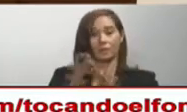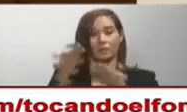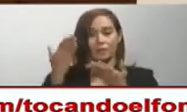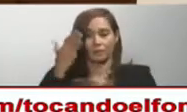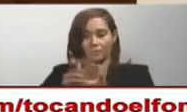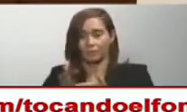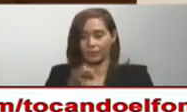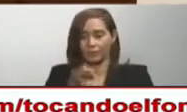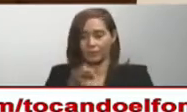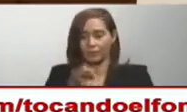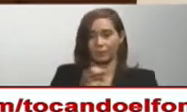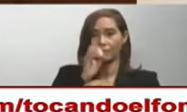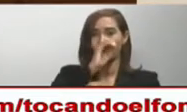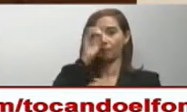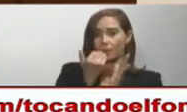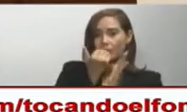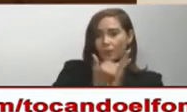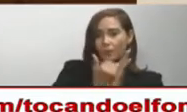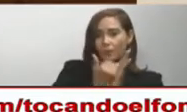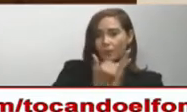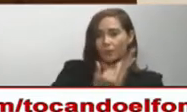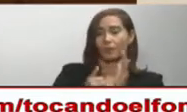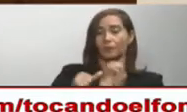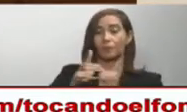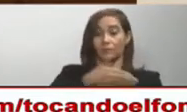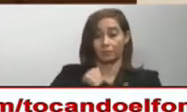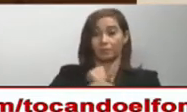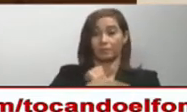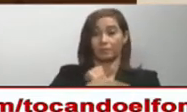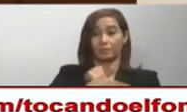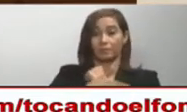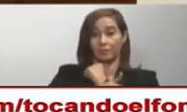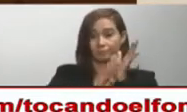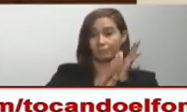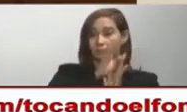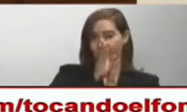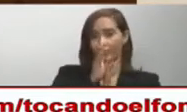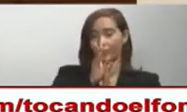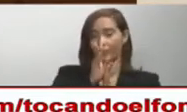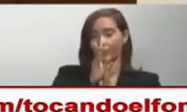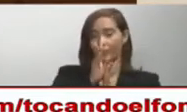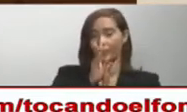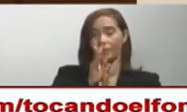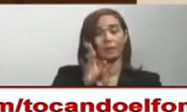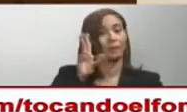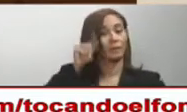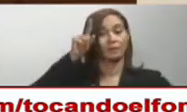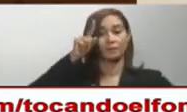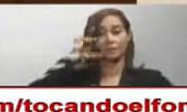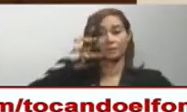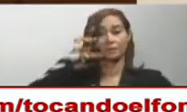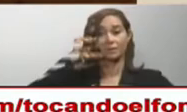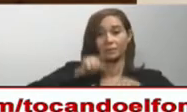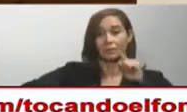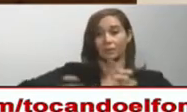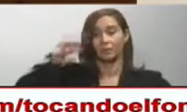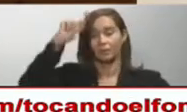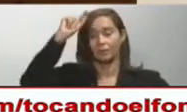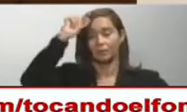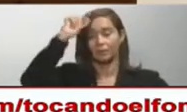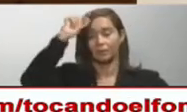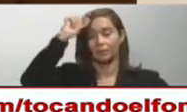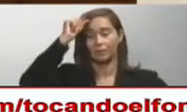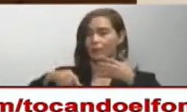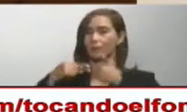menor costo posible para los países en desarrollo. De lo contrario, los gobiernos de la región podrían